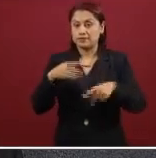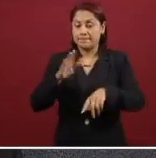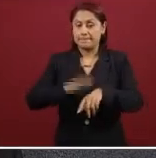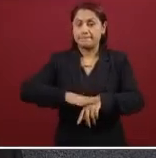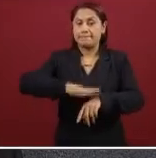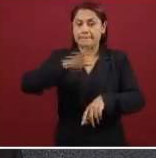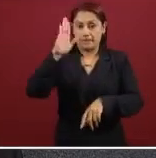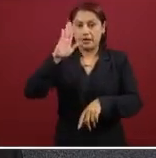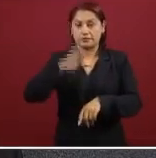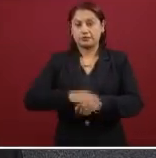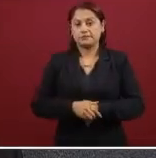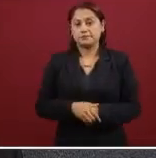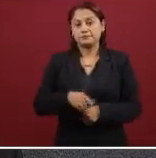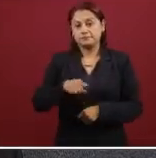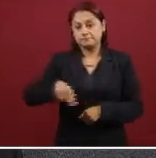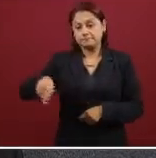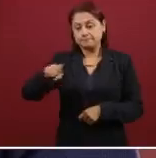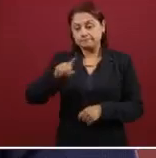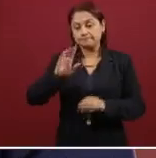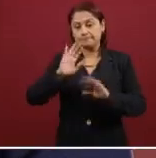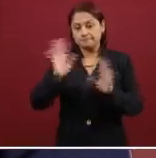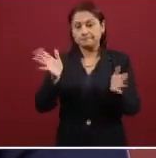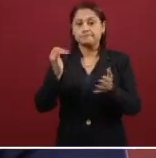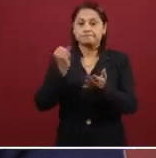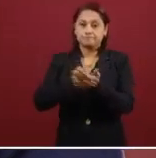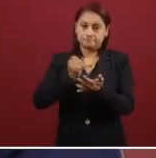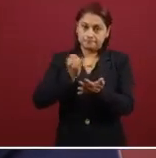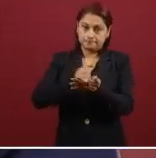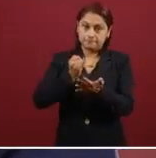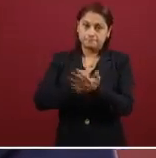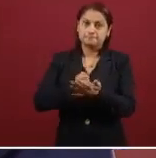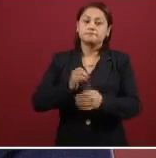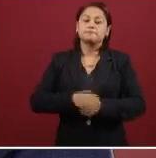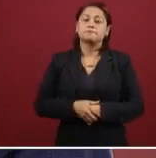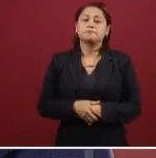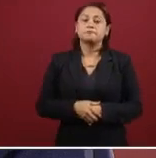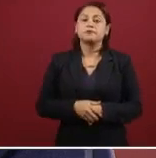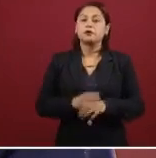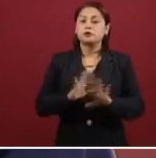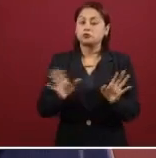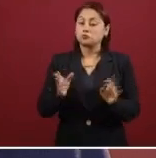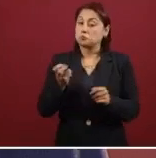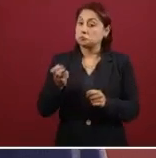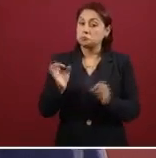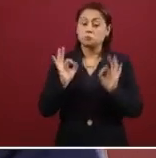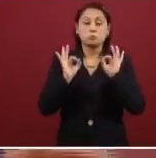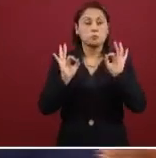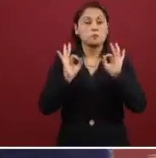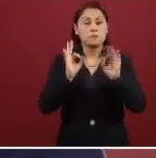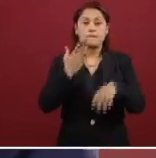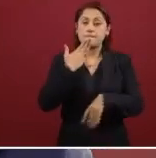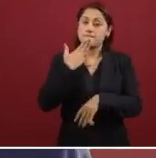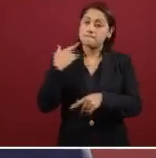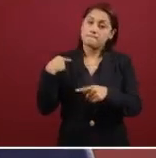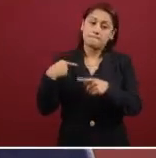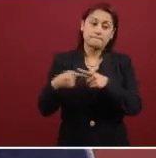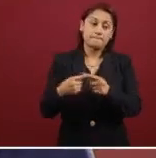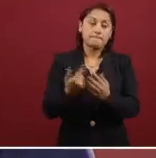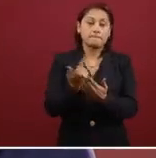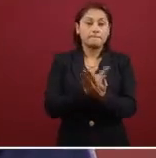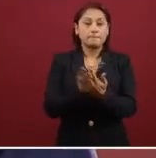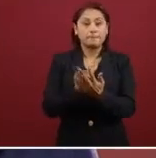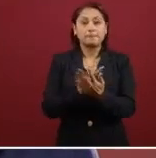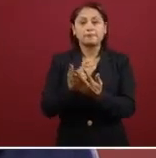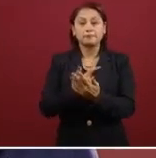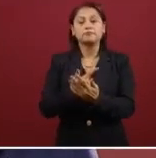ser contribuyentes. Entonces, vamos bien en eso y consideramos que vamos a poder terminar de